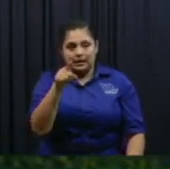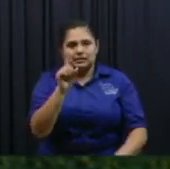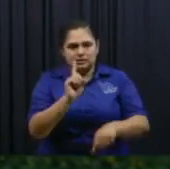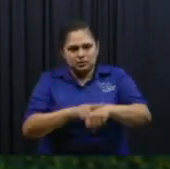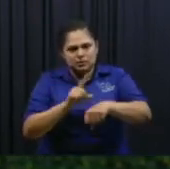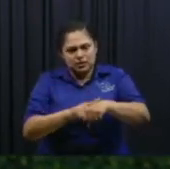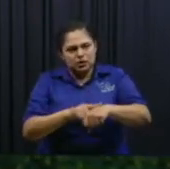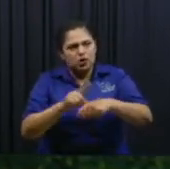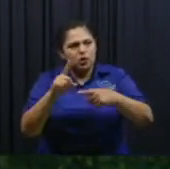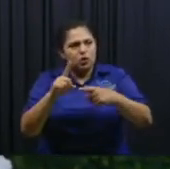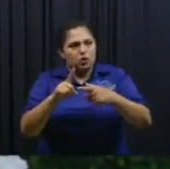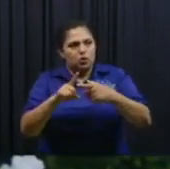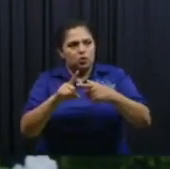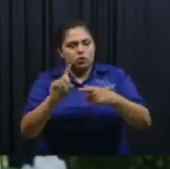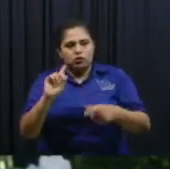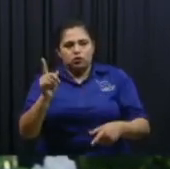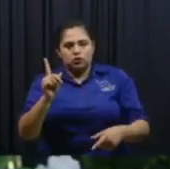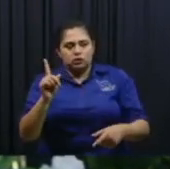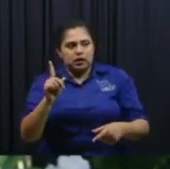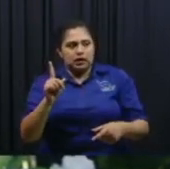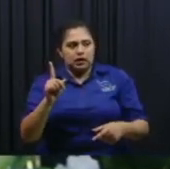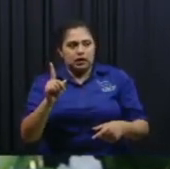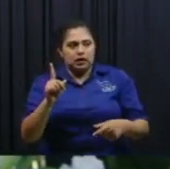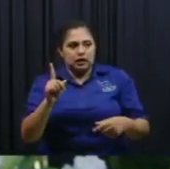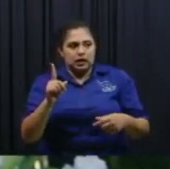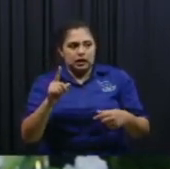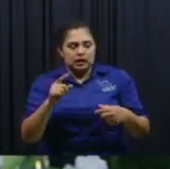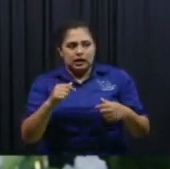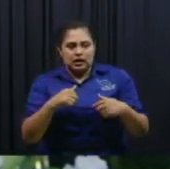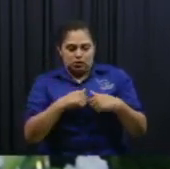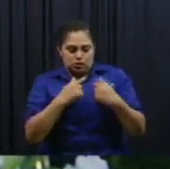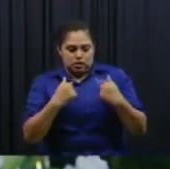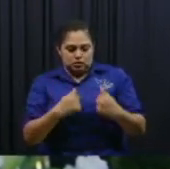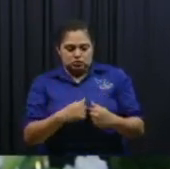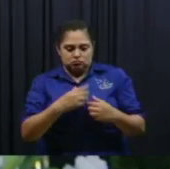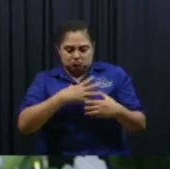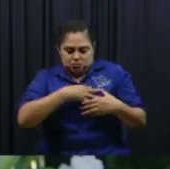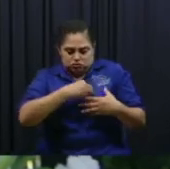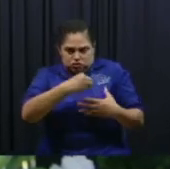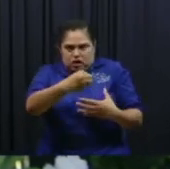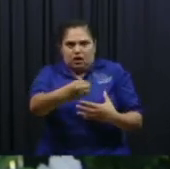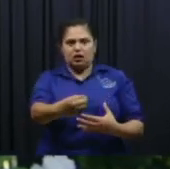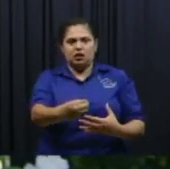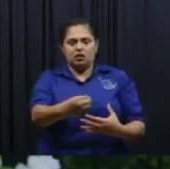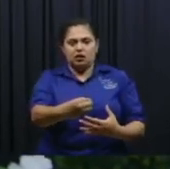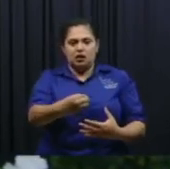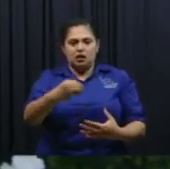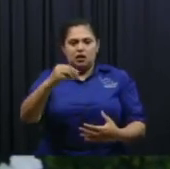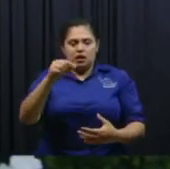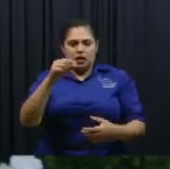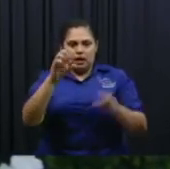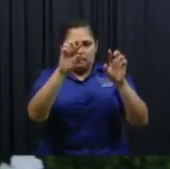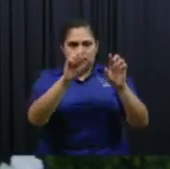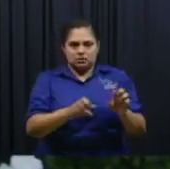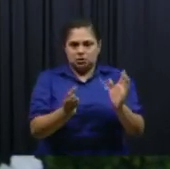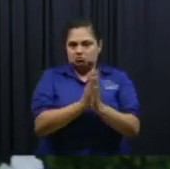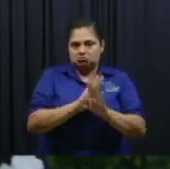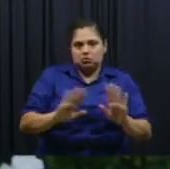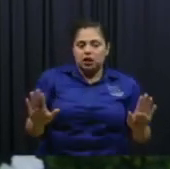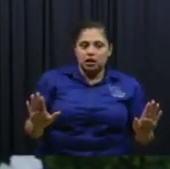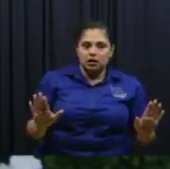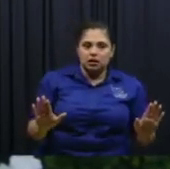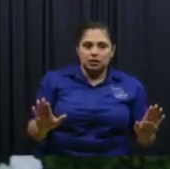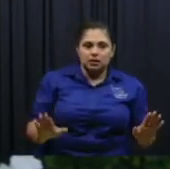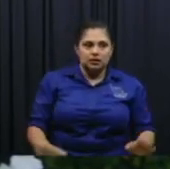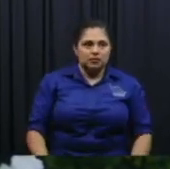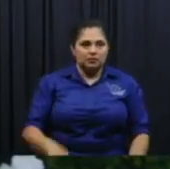en donde prácticamente se desprende el el ser integral a usted porque que en una anestesia esa índole que